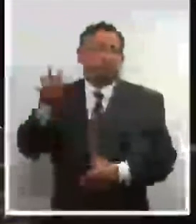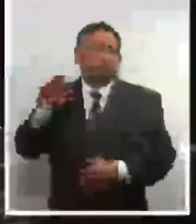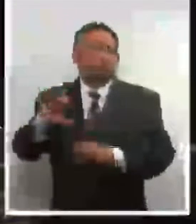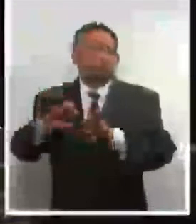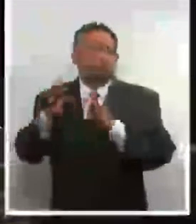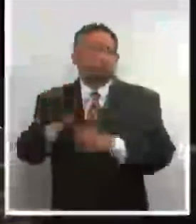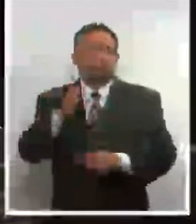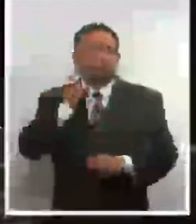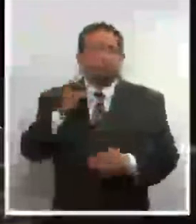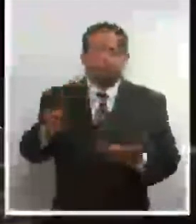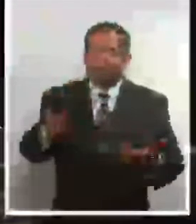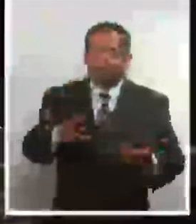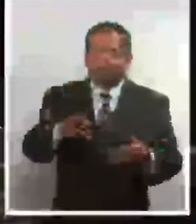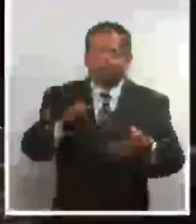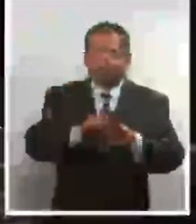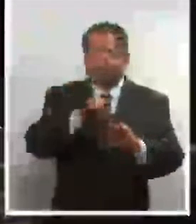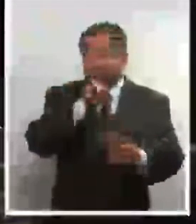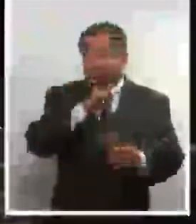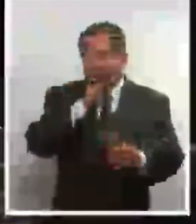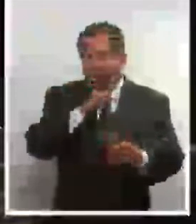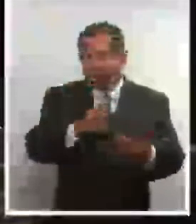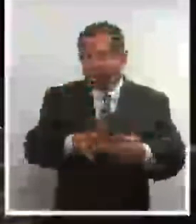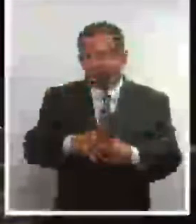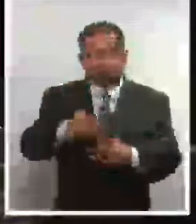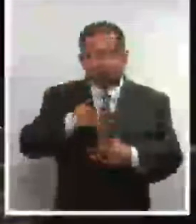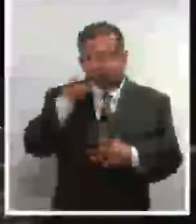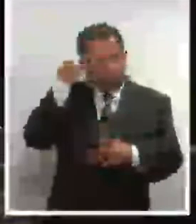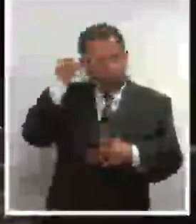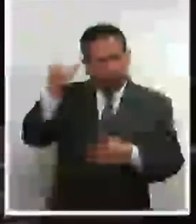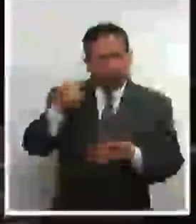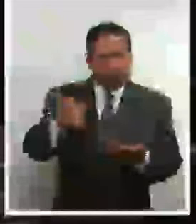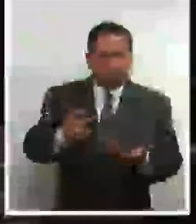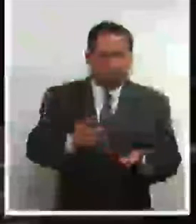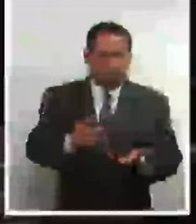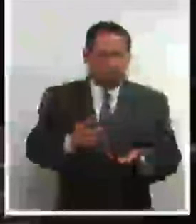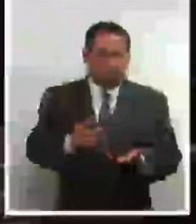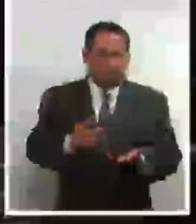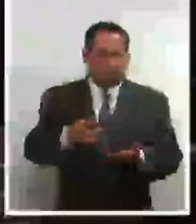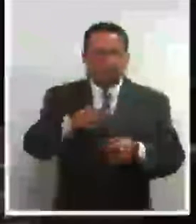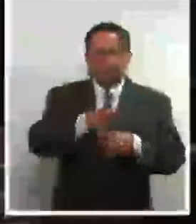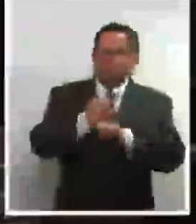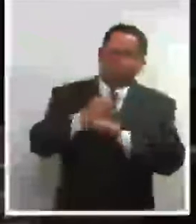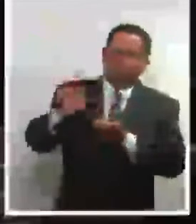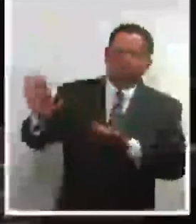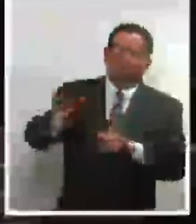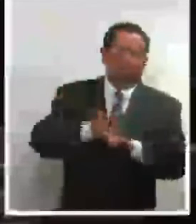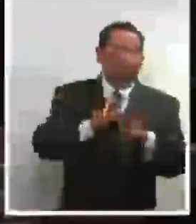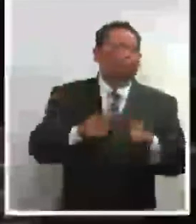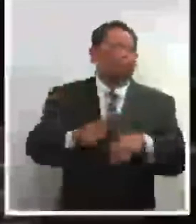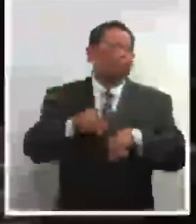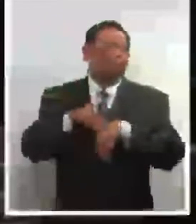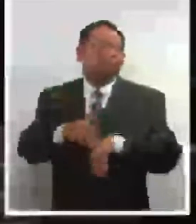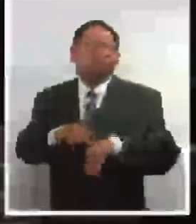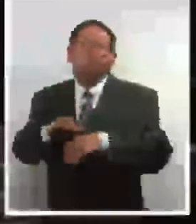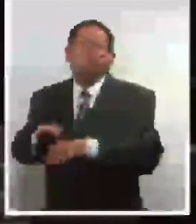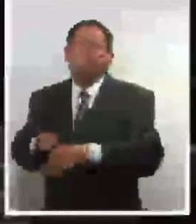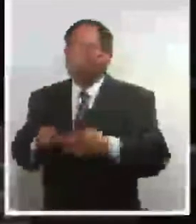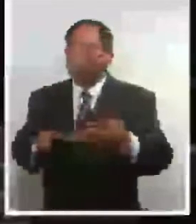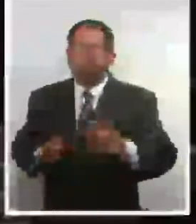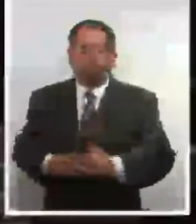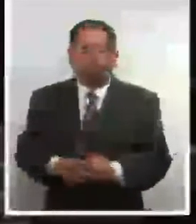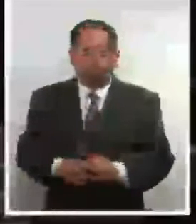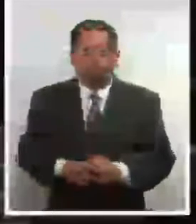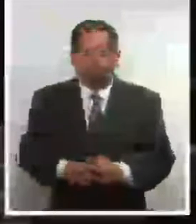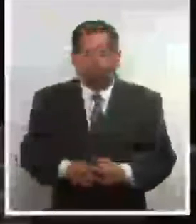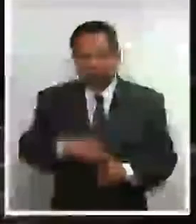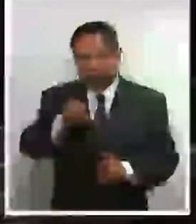del Congreso local. Desde mi punto de vista, no tendrá la independencia debida.